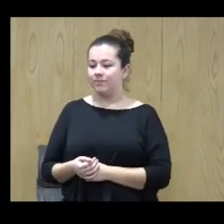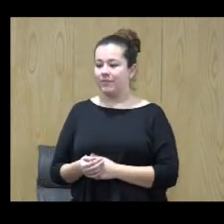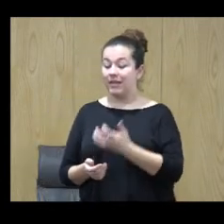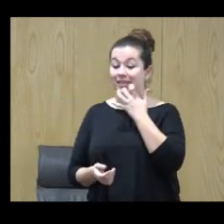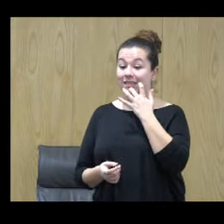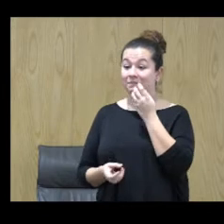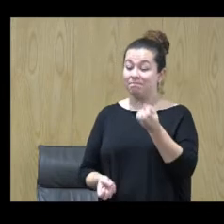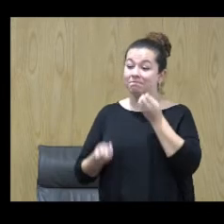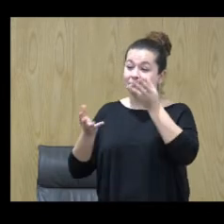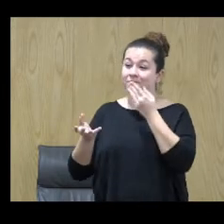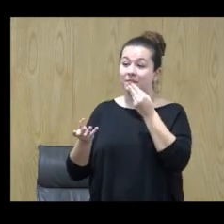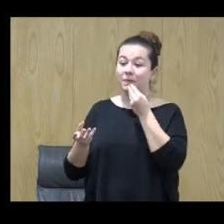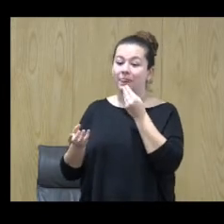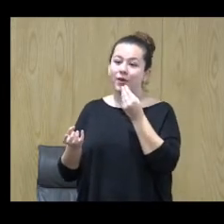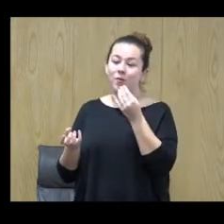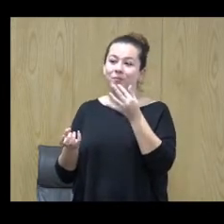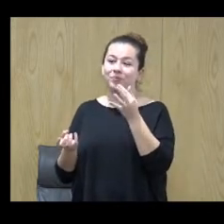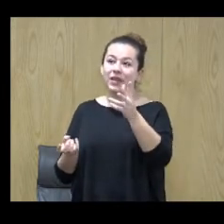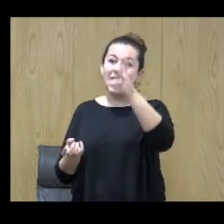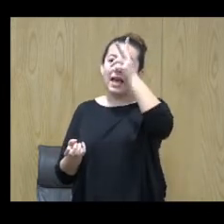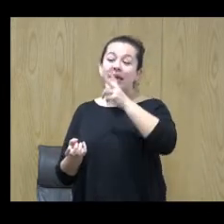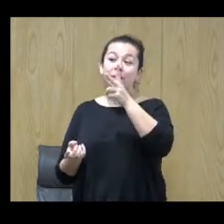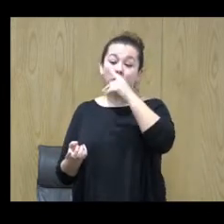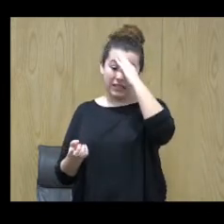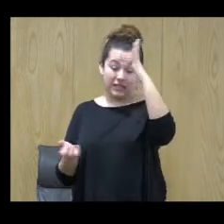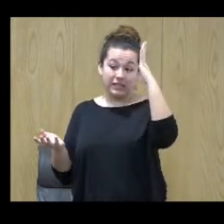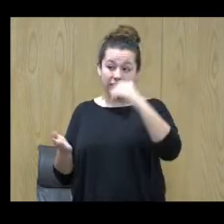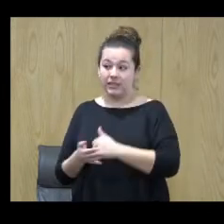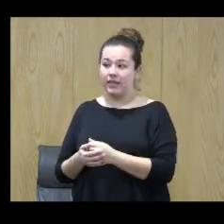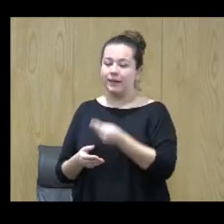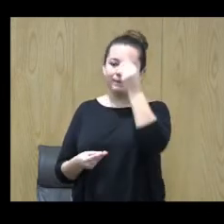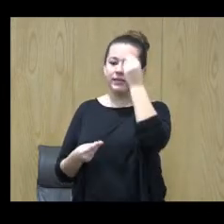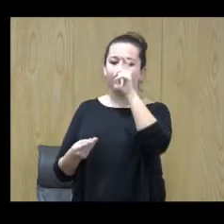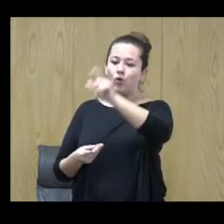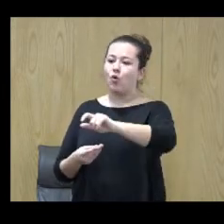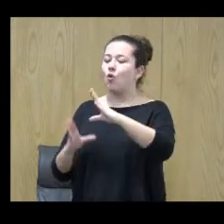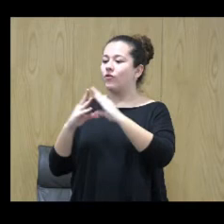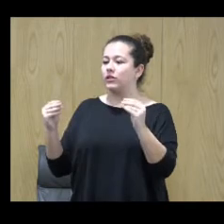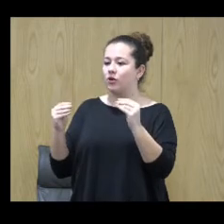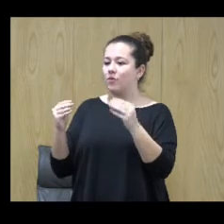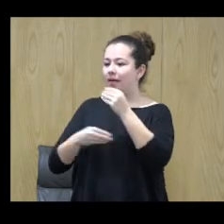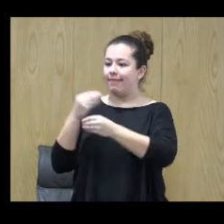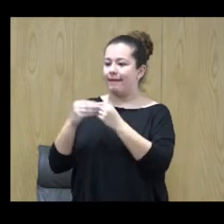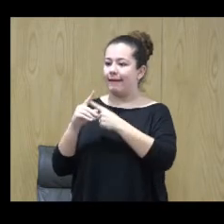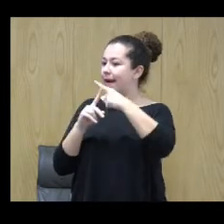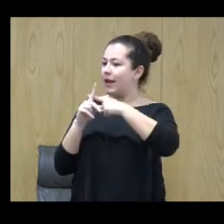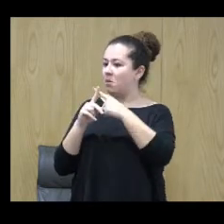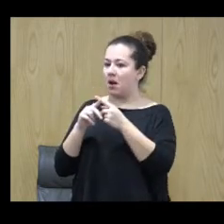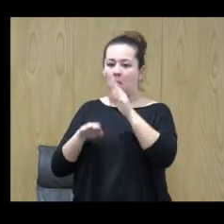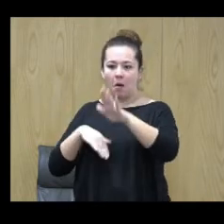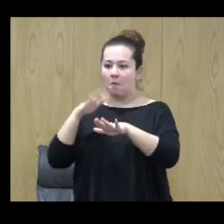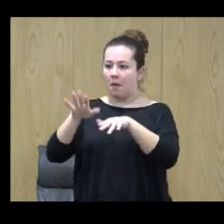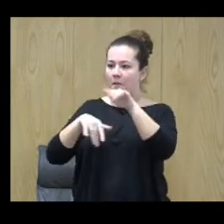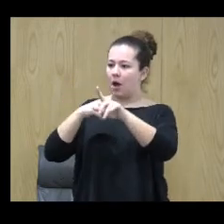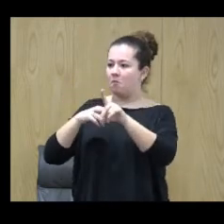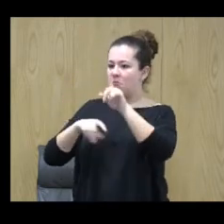las hipótesis y comparamos con universitarios, evidentemente pensamos que los universitarios van a subir los niveles sin problema, porque tienen un nivel de competencia muy